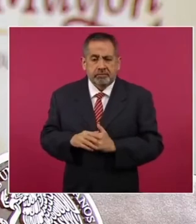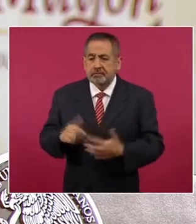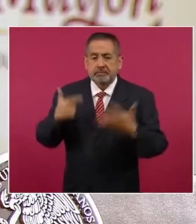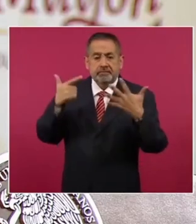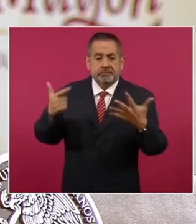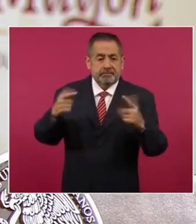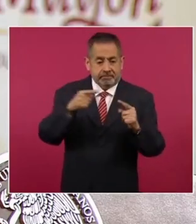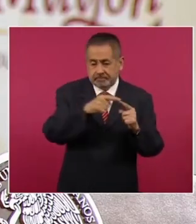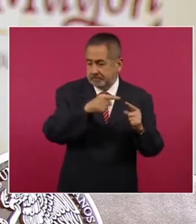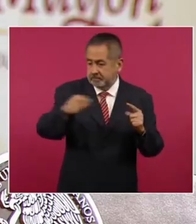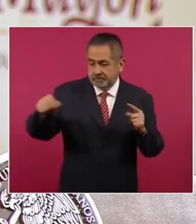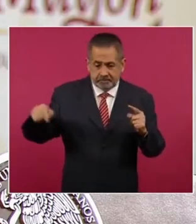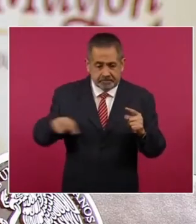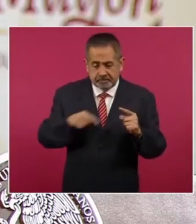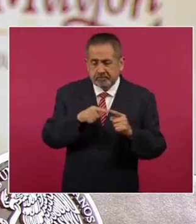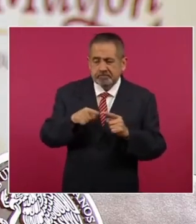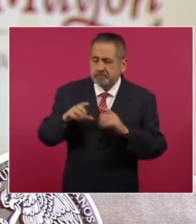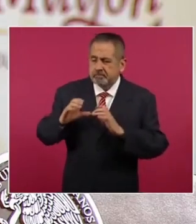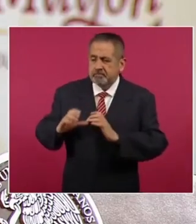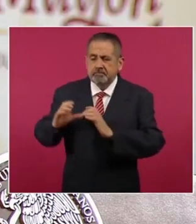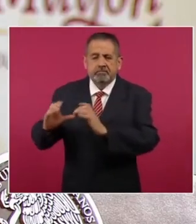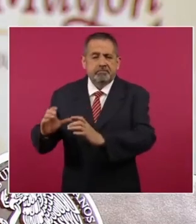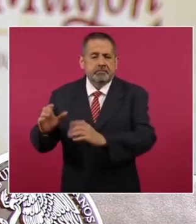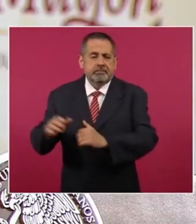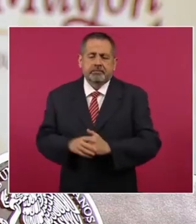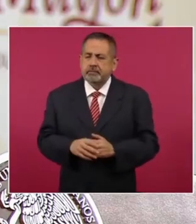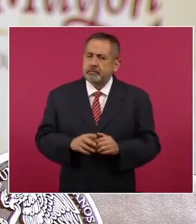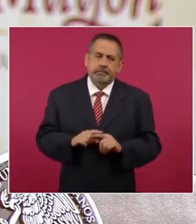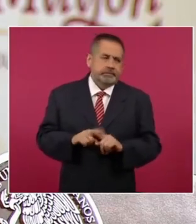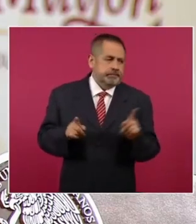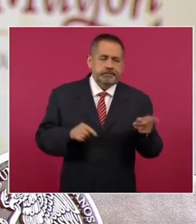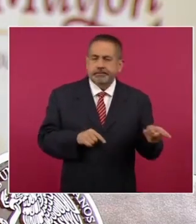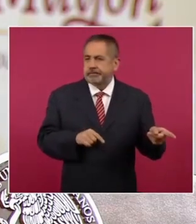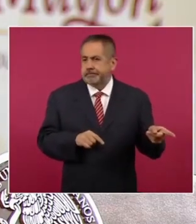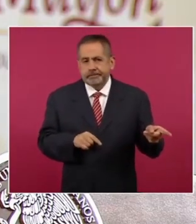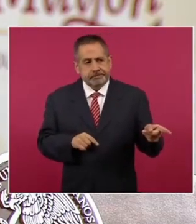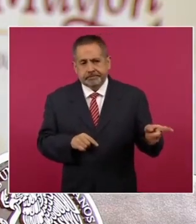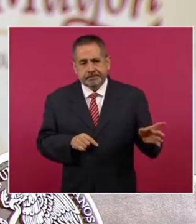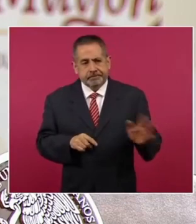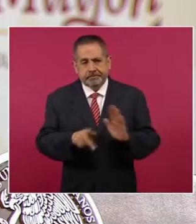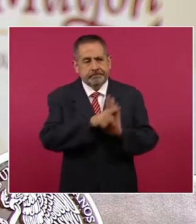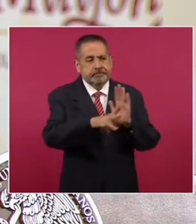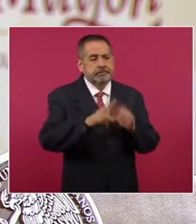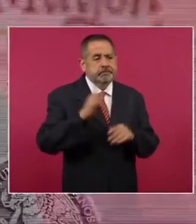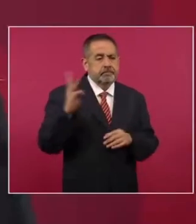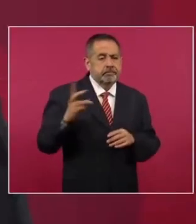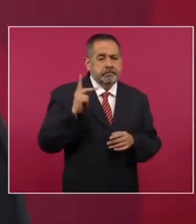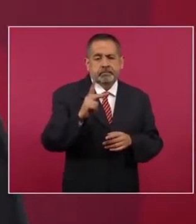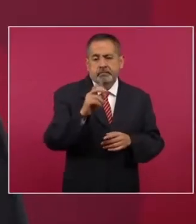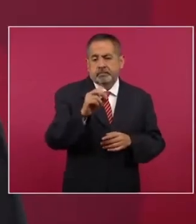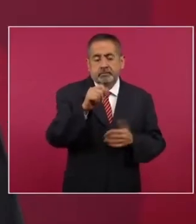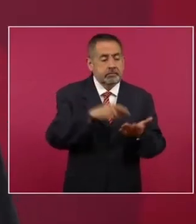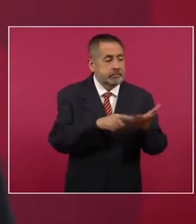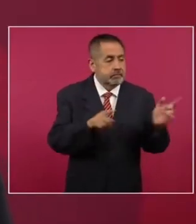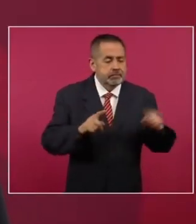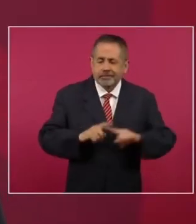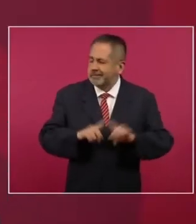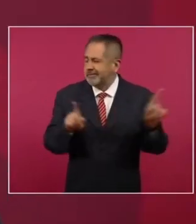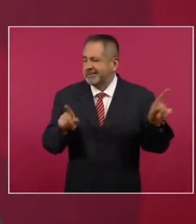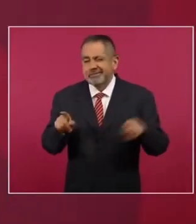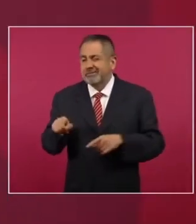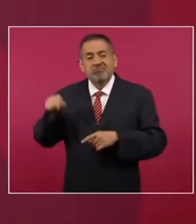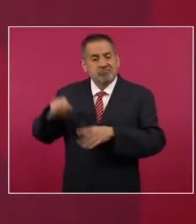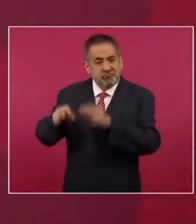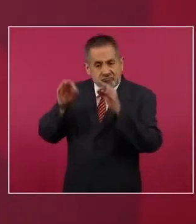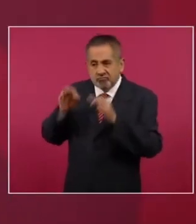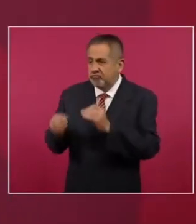tramos. Contrario a lo que afirma The Washington Post, la clasificación se basa en una metodología